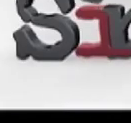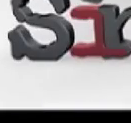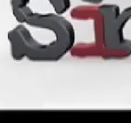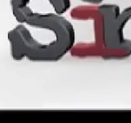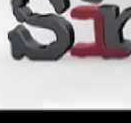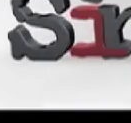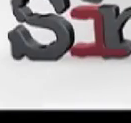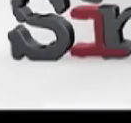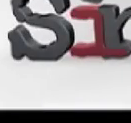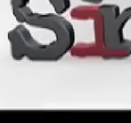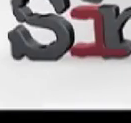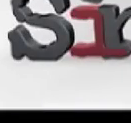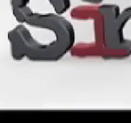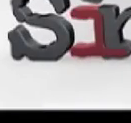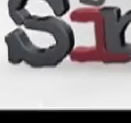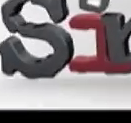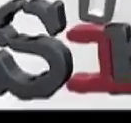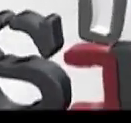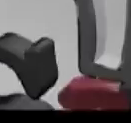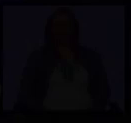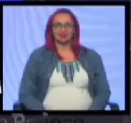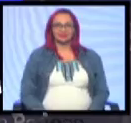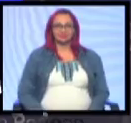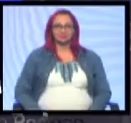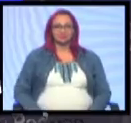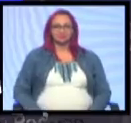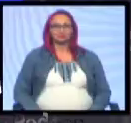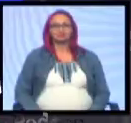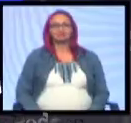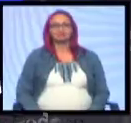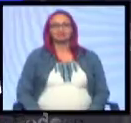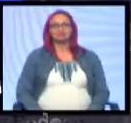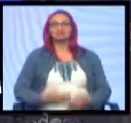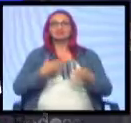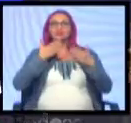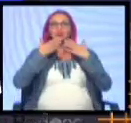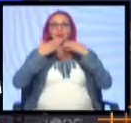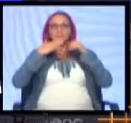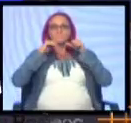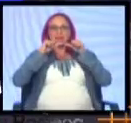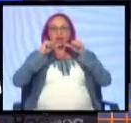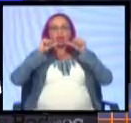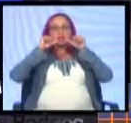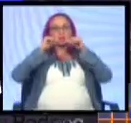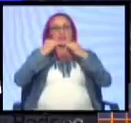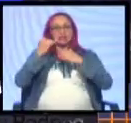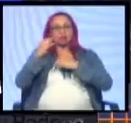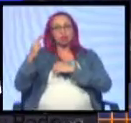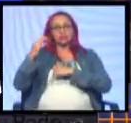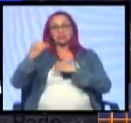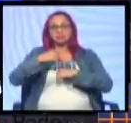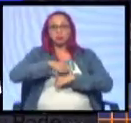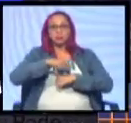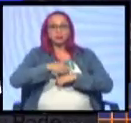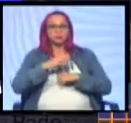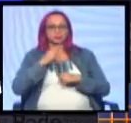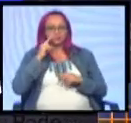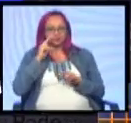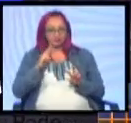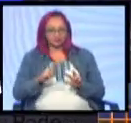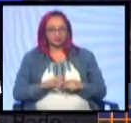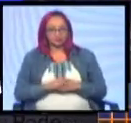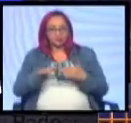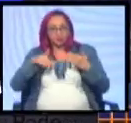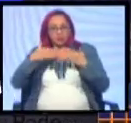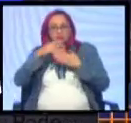Continuamos con Sin Rodeos. Muy bien, continuamos en Sin Rodeos y en este momento vamos a ver.